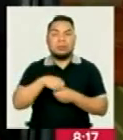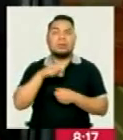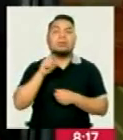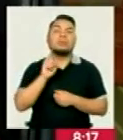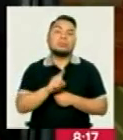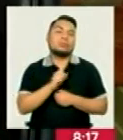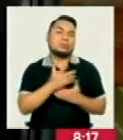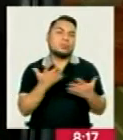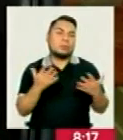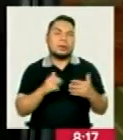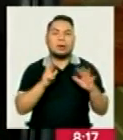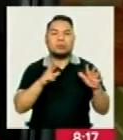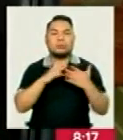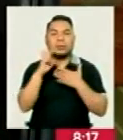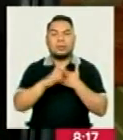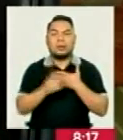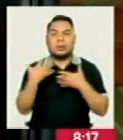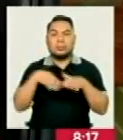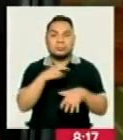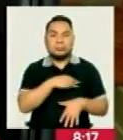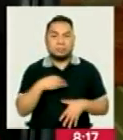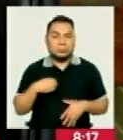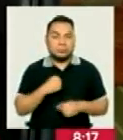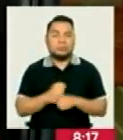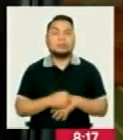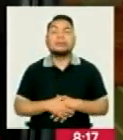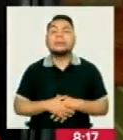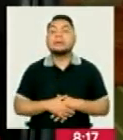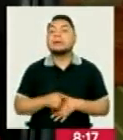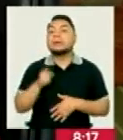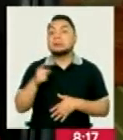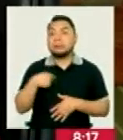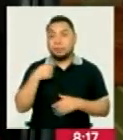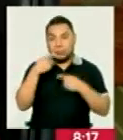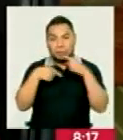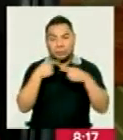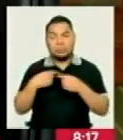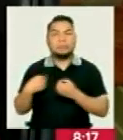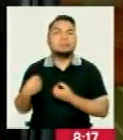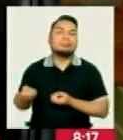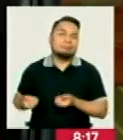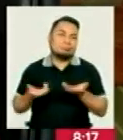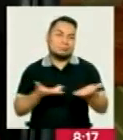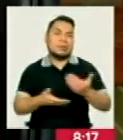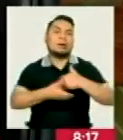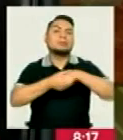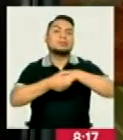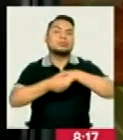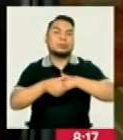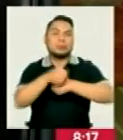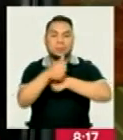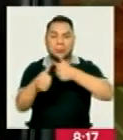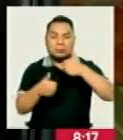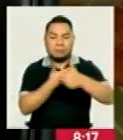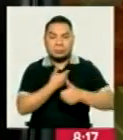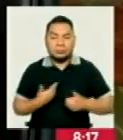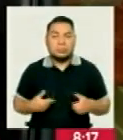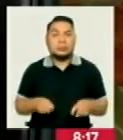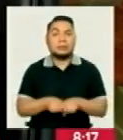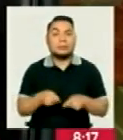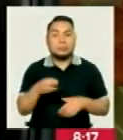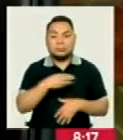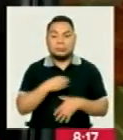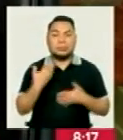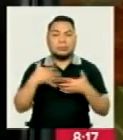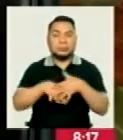que tiene el Ministerio de Desarrollo e Inclusión Social. En principio, te traigo el saludo de nuestra vicepresidenta y ministra de Desarrollo e